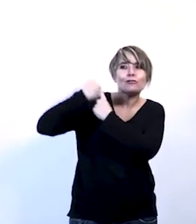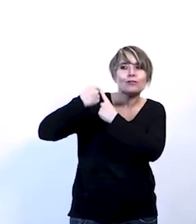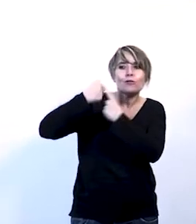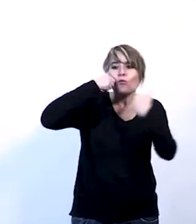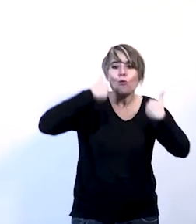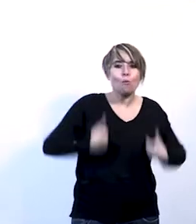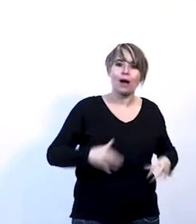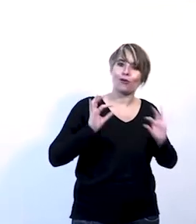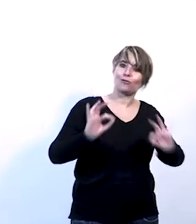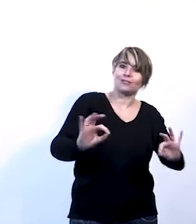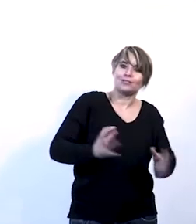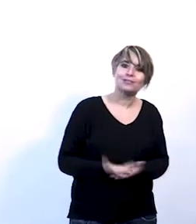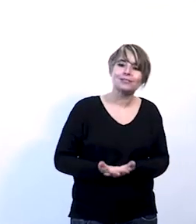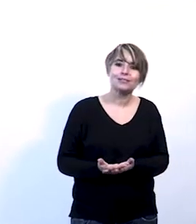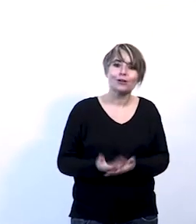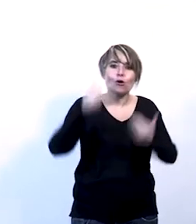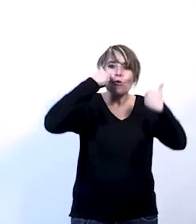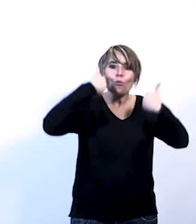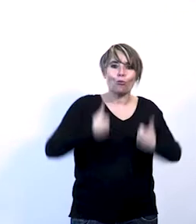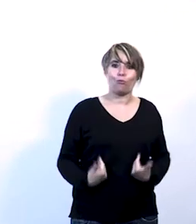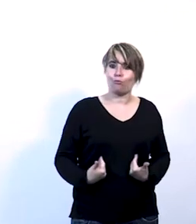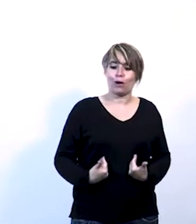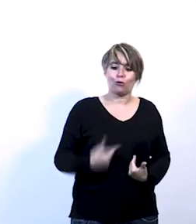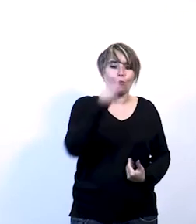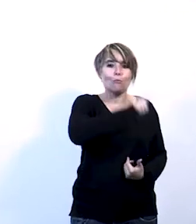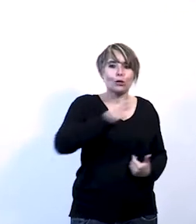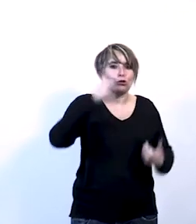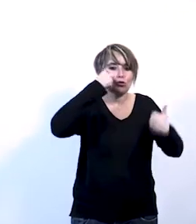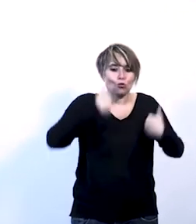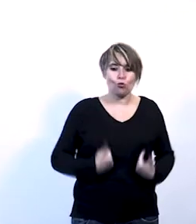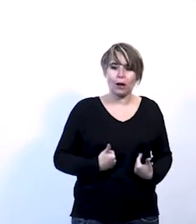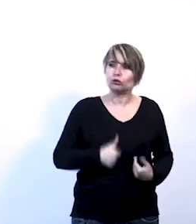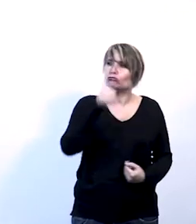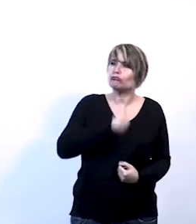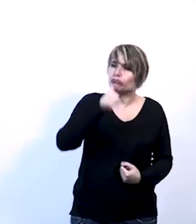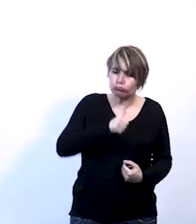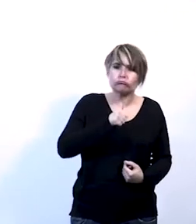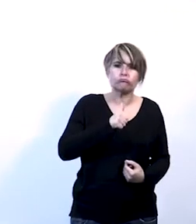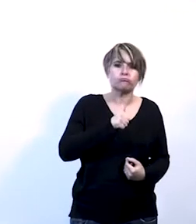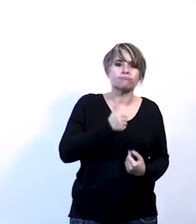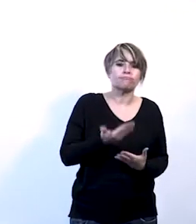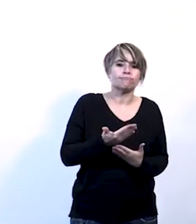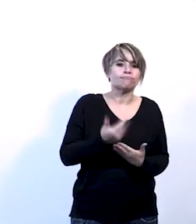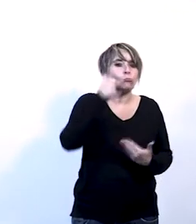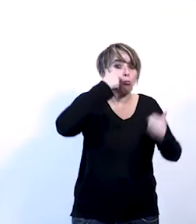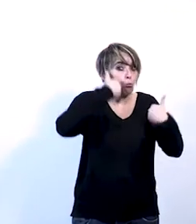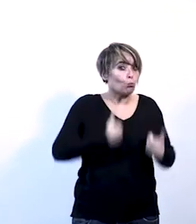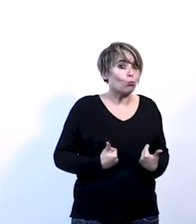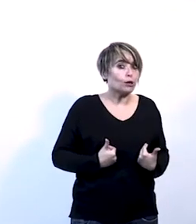humana. El humano está hecho, el ser humano está hecho para que resista. El ser